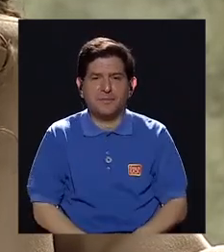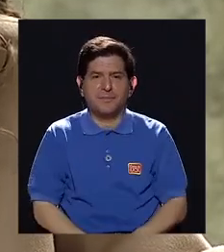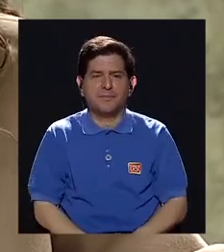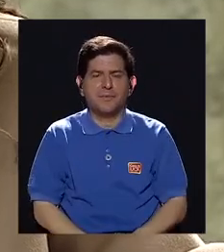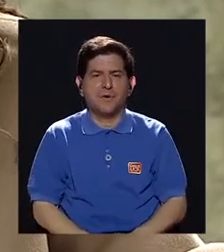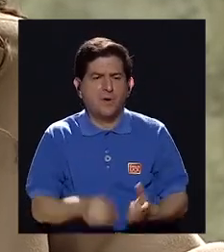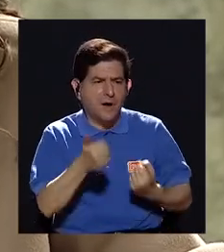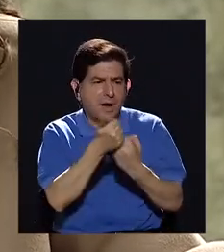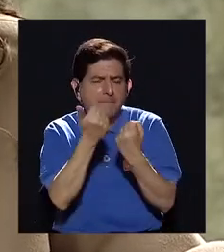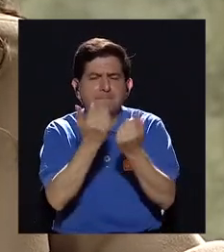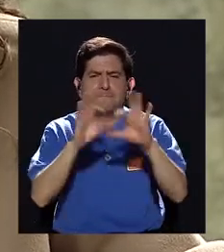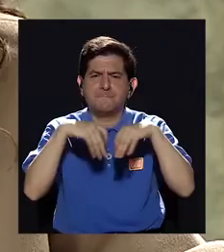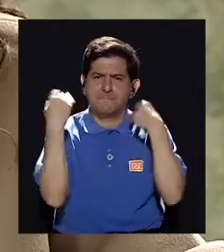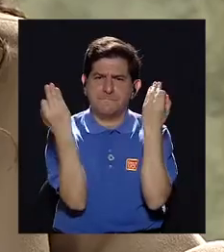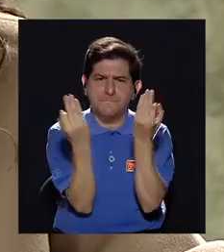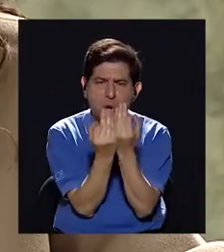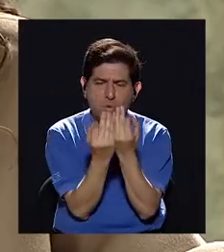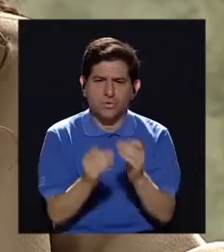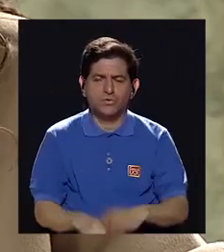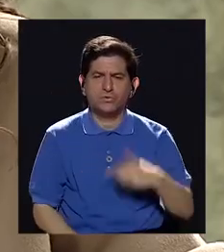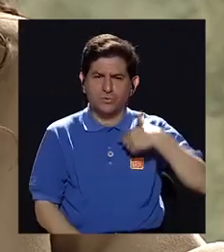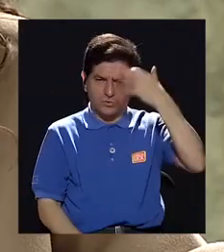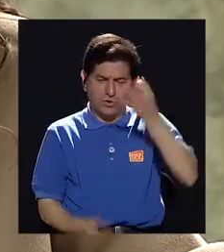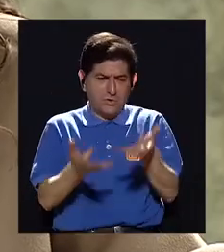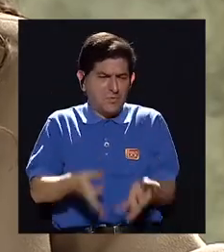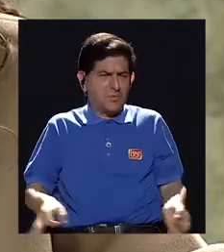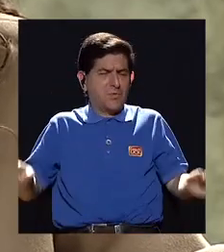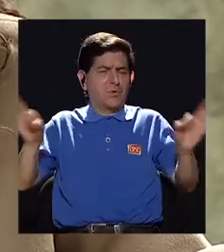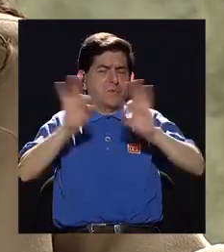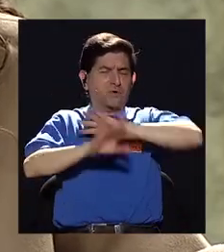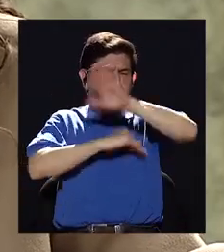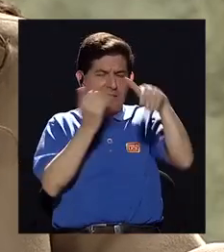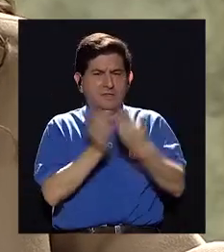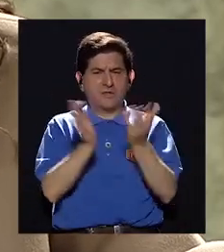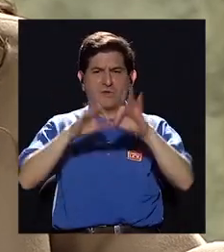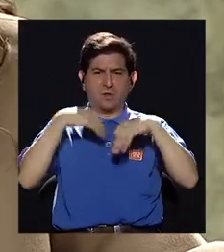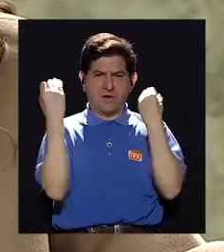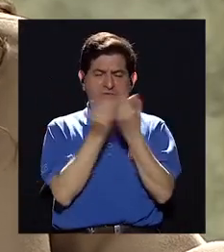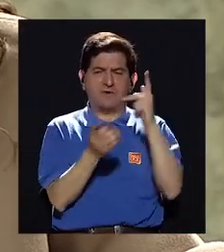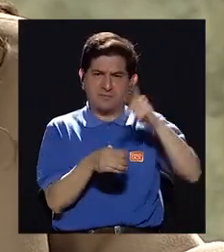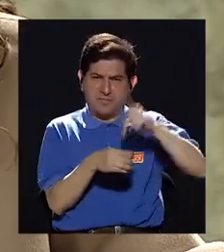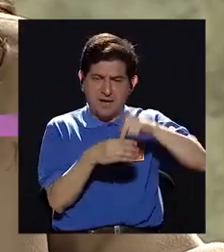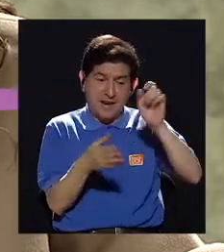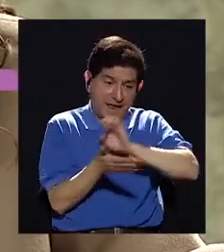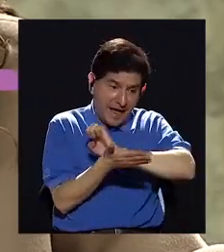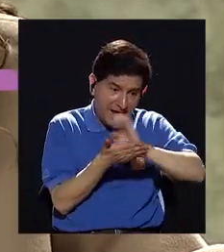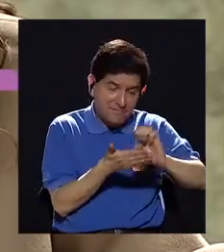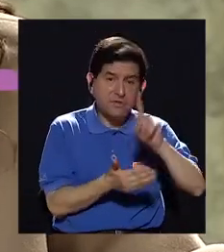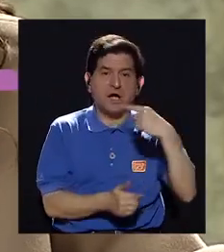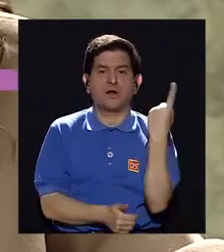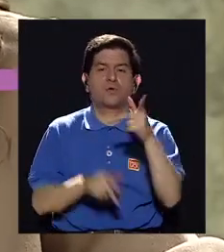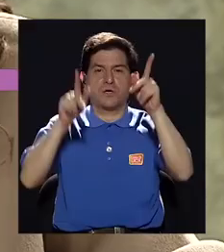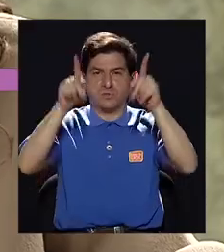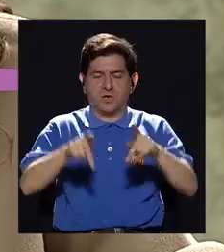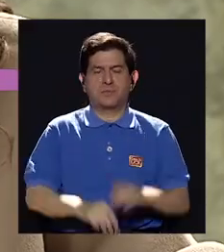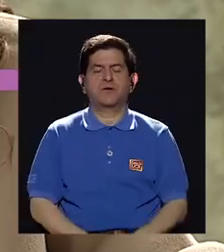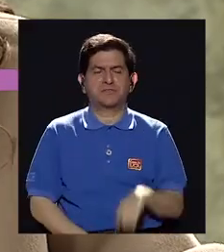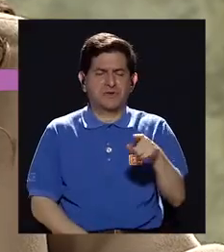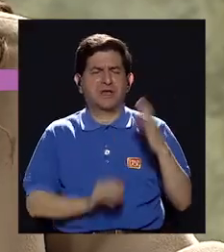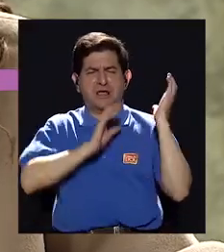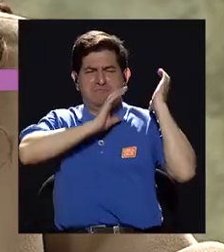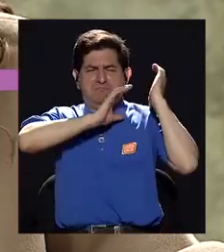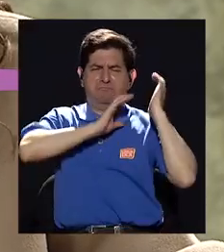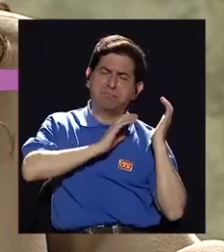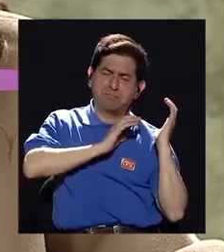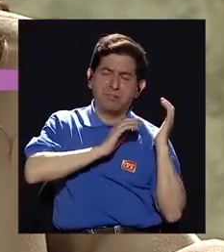tener la colaboración de la familia, porque creo que es muy importante que toda la familia participe para evitar que una sola persona se recargue